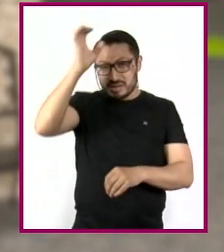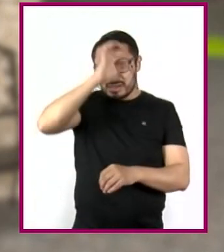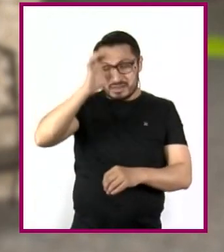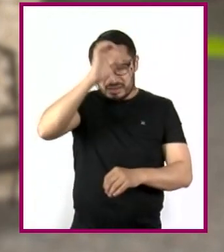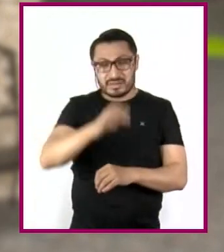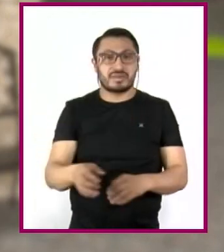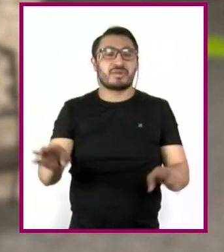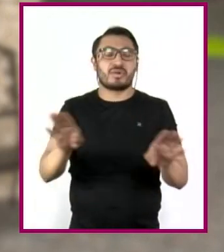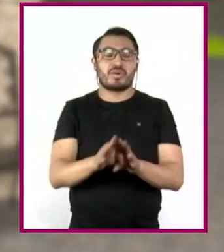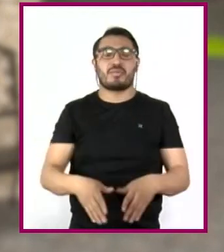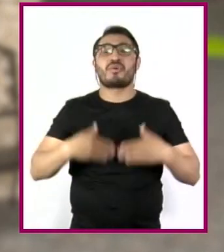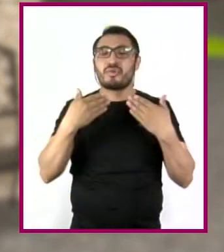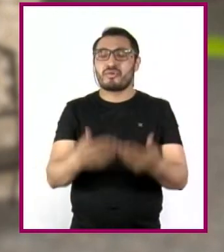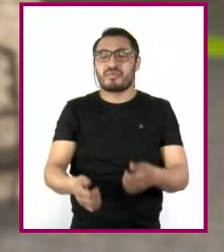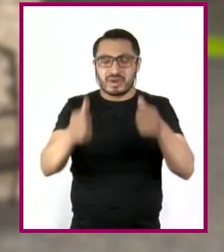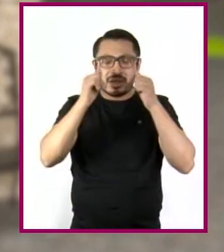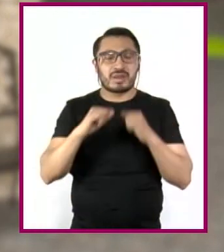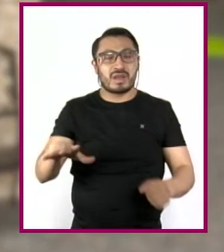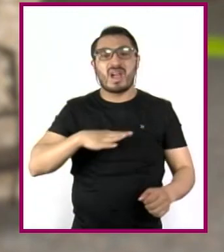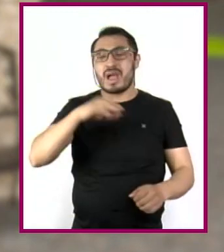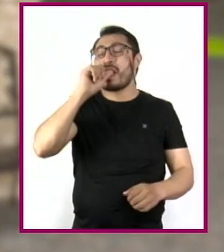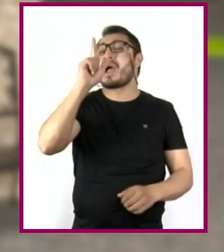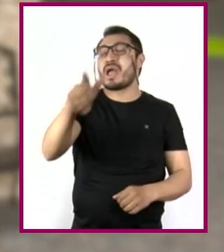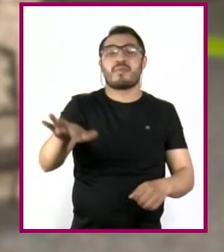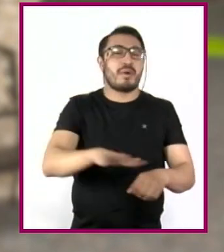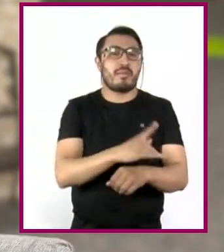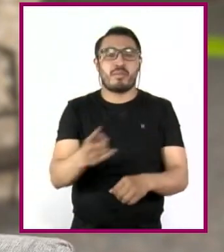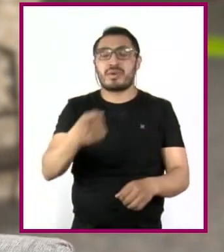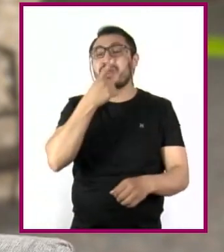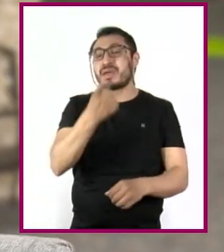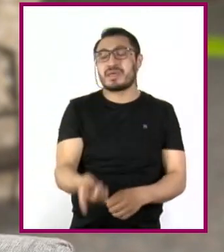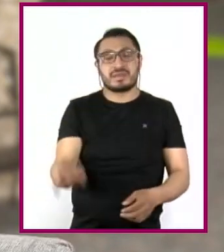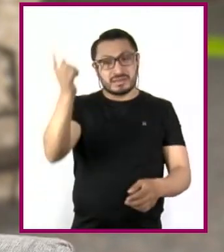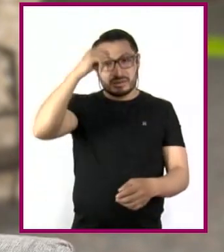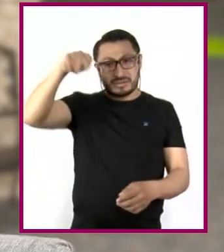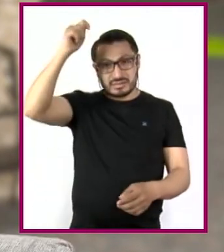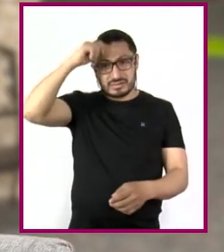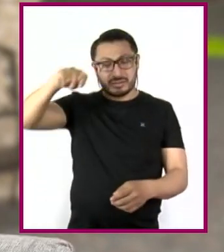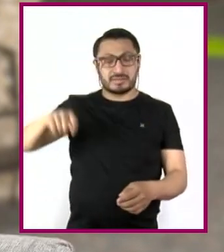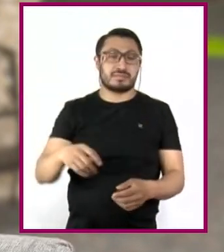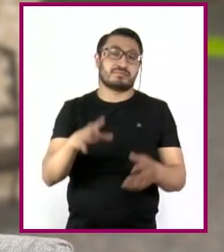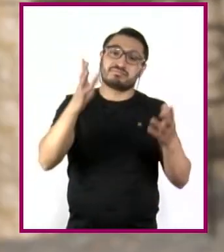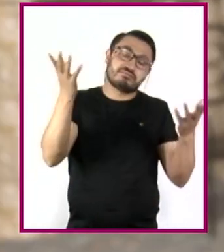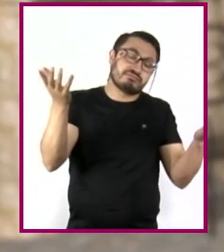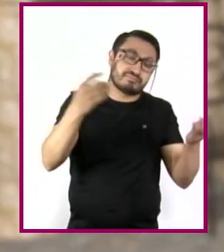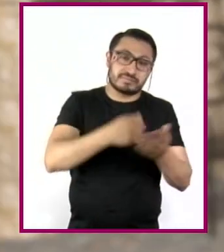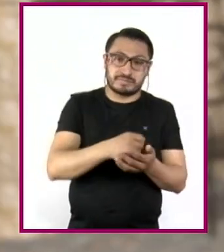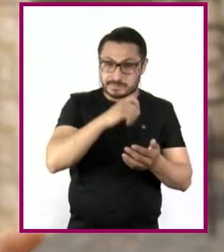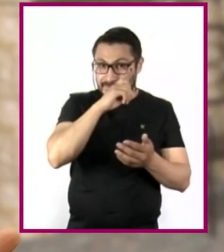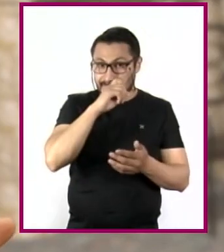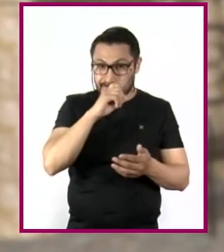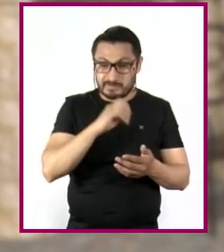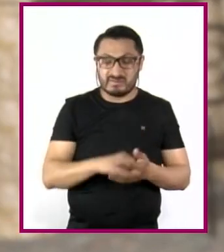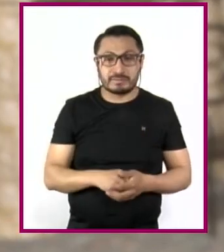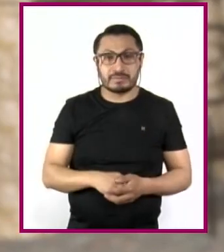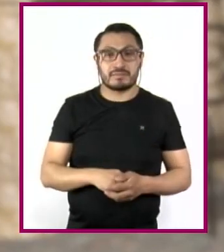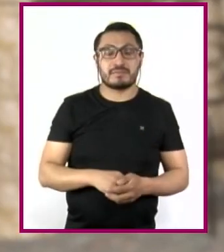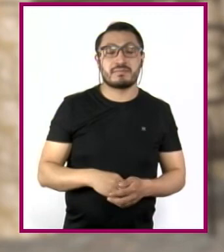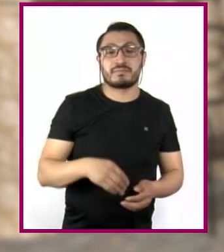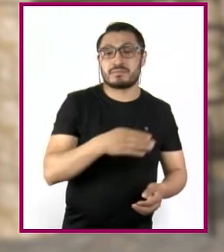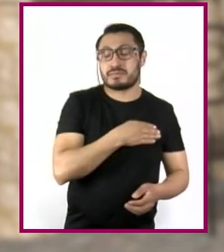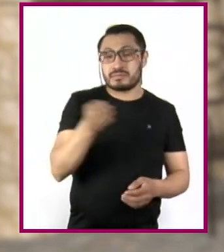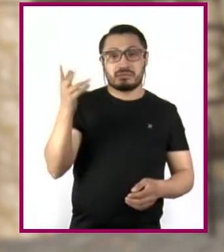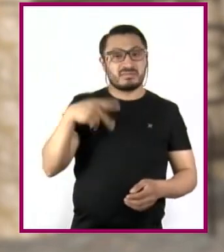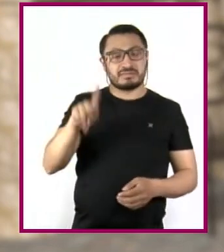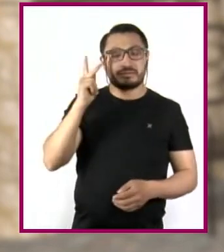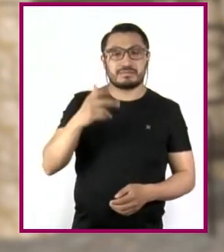como confiar a ciegas en que existe el alma porque lo dicen los teólogos. ¿No lo cree? Bueno, pero